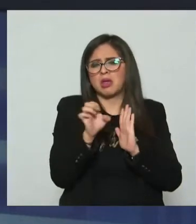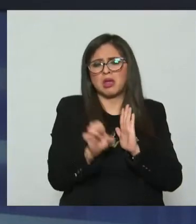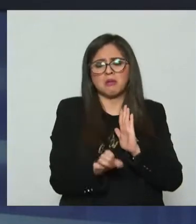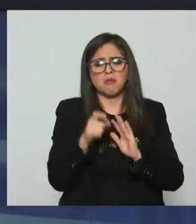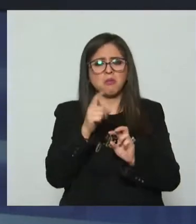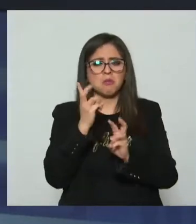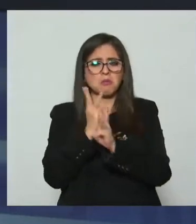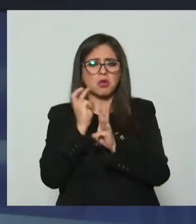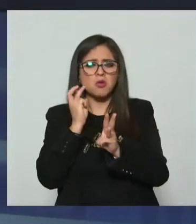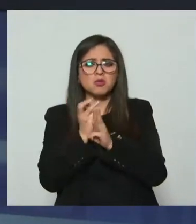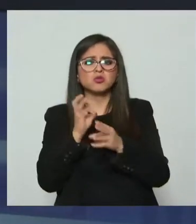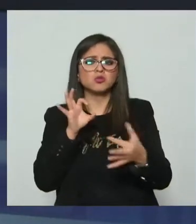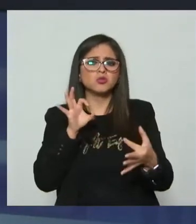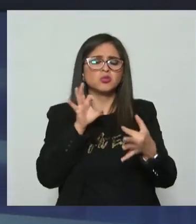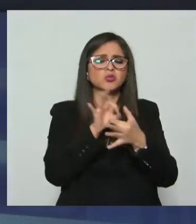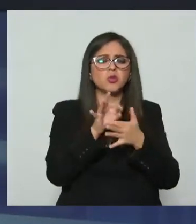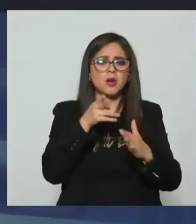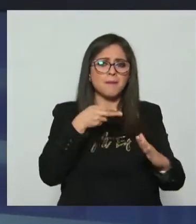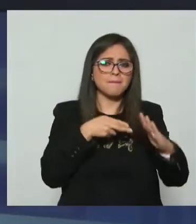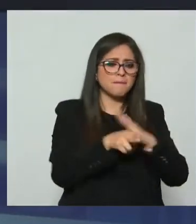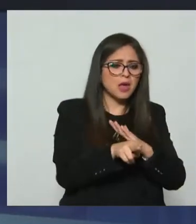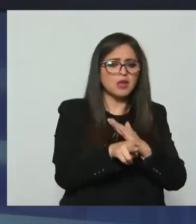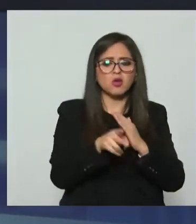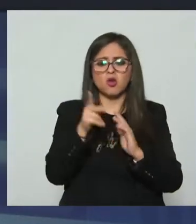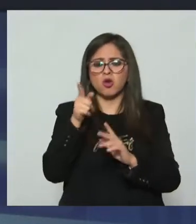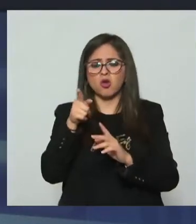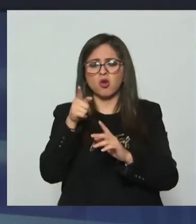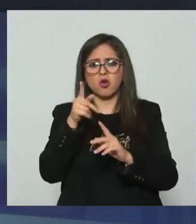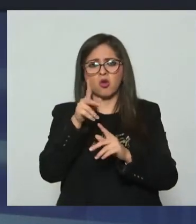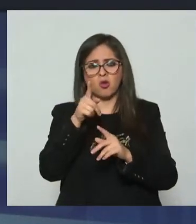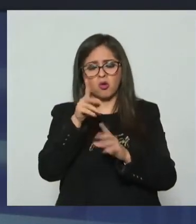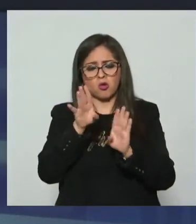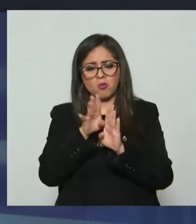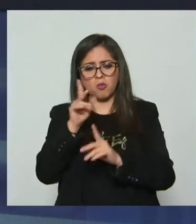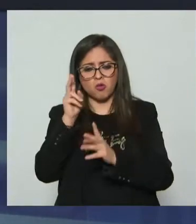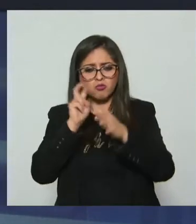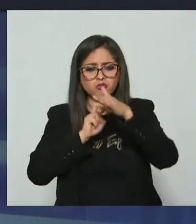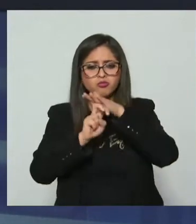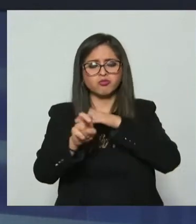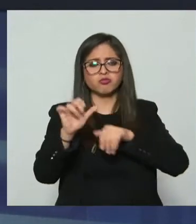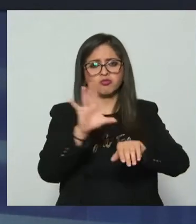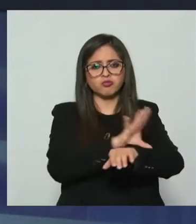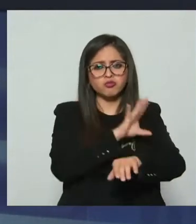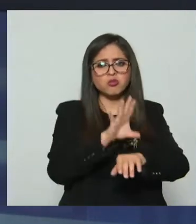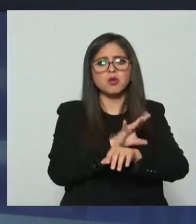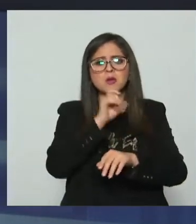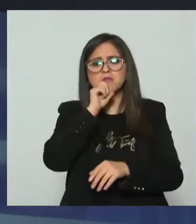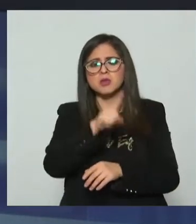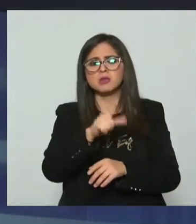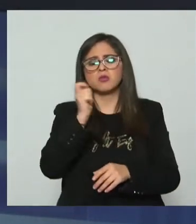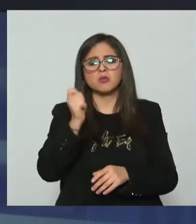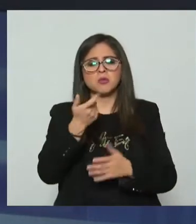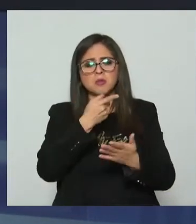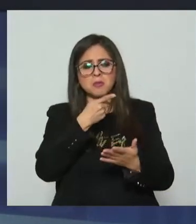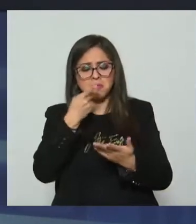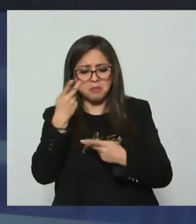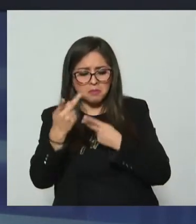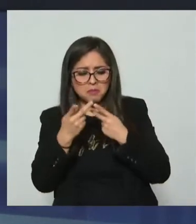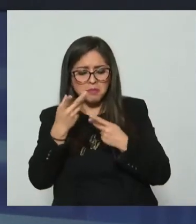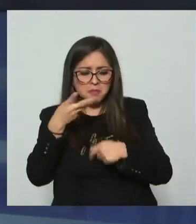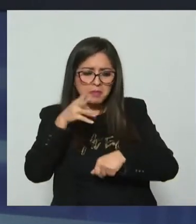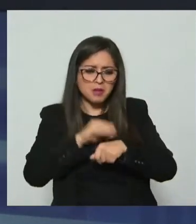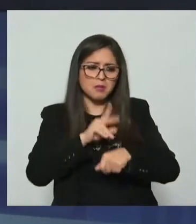metro, que complementa a los trolebuses, que complementa a el transporte público concesionado, a las bicis, a